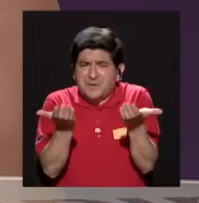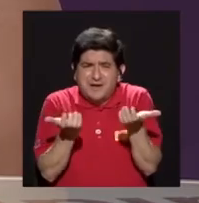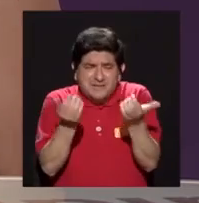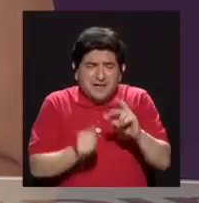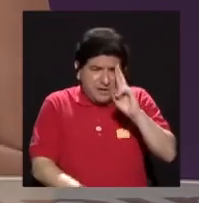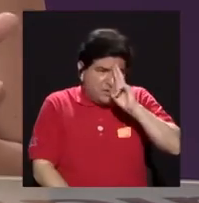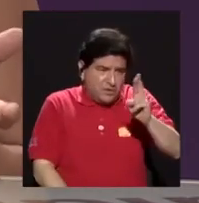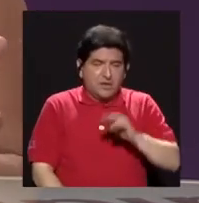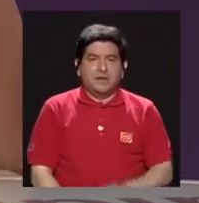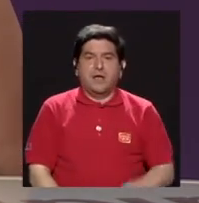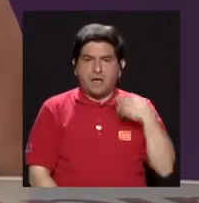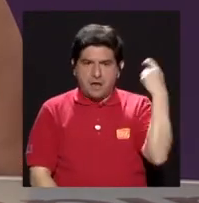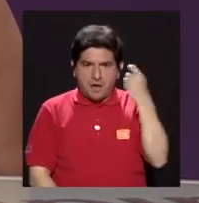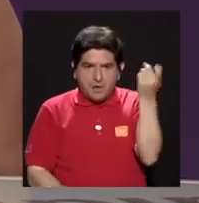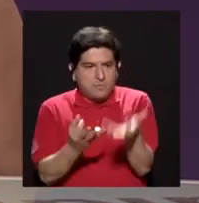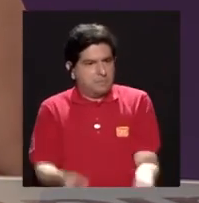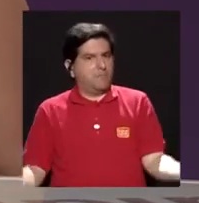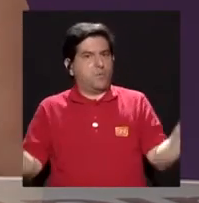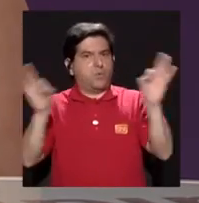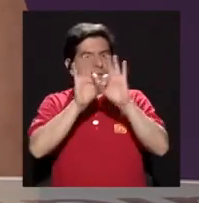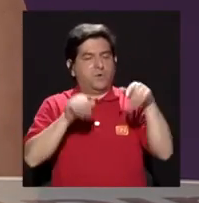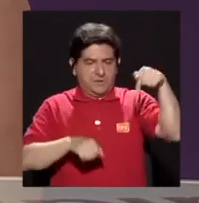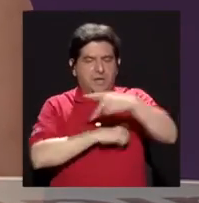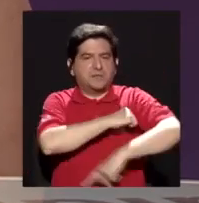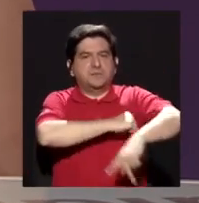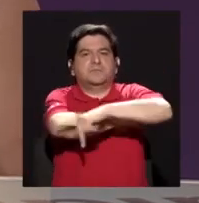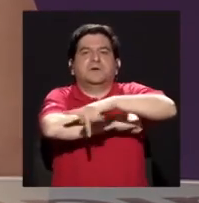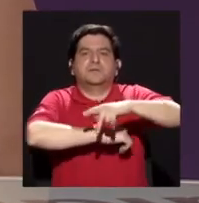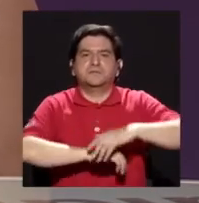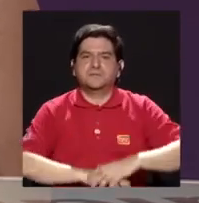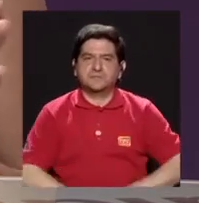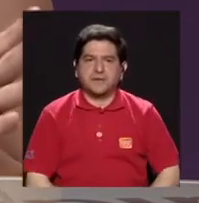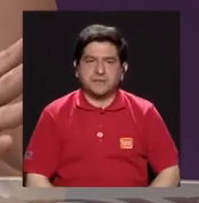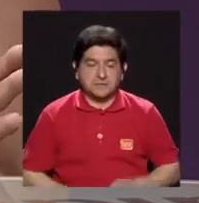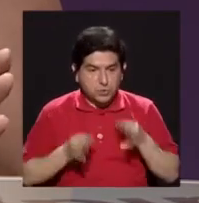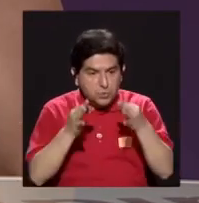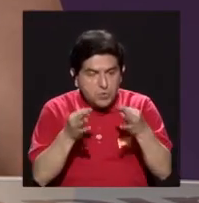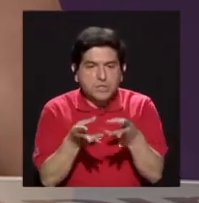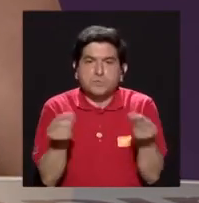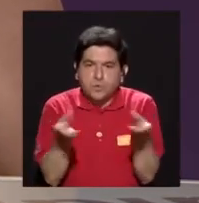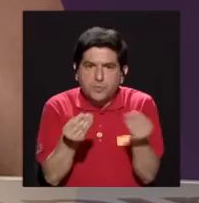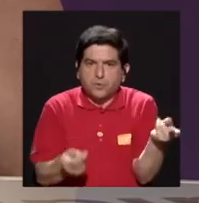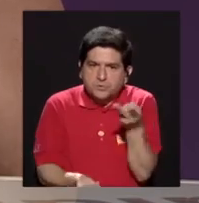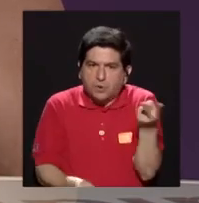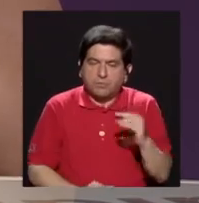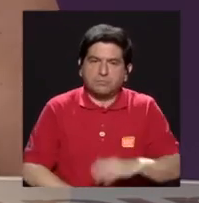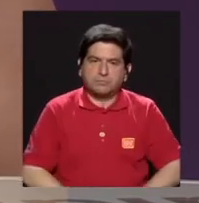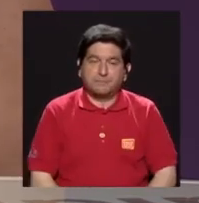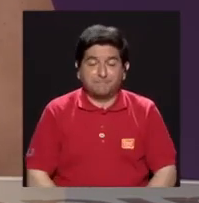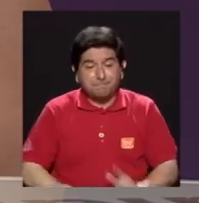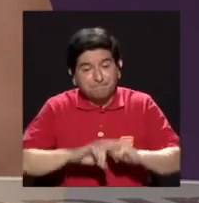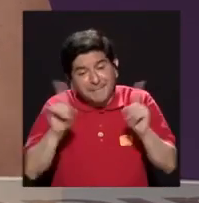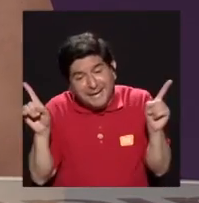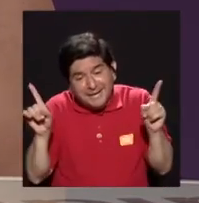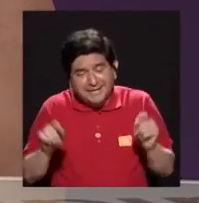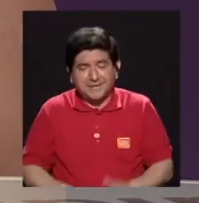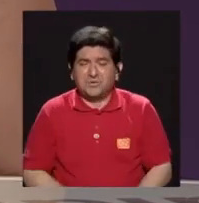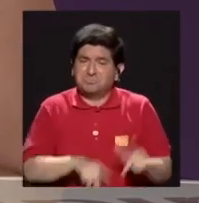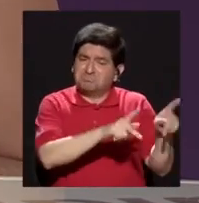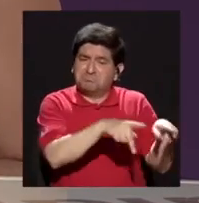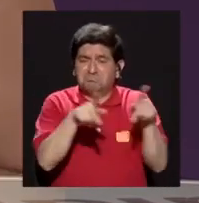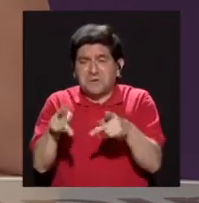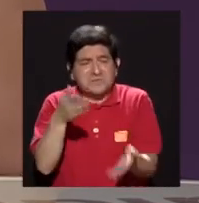como reconocer. Y Guanacaste es fundamental en este país para el turismo y para la producción. Pero como que la